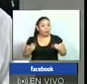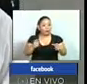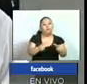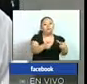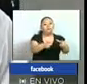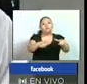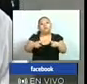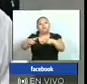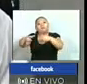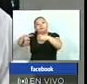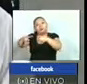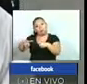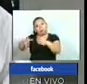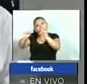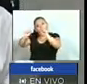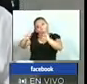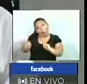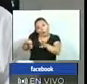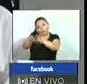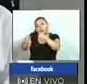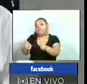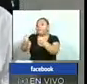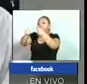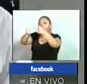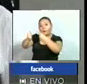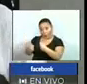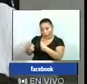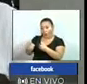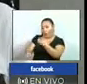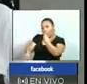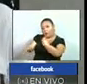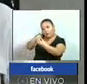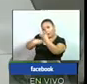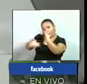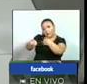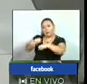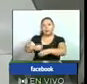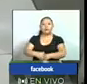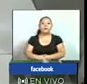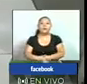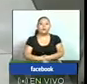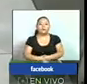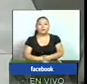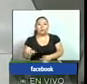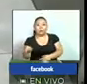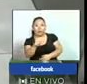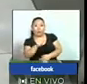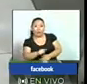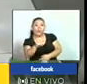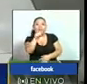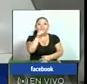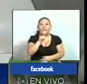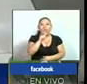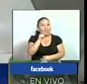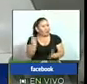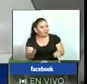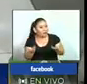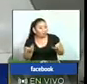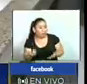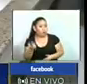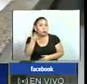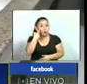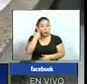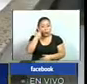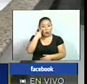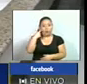inquilinos o los visitantes se lo puedan llevar a sus mesas y ahí puedan consumir sus alimentos. Para los que harán uso de los sanitarios, la norma es